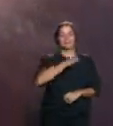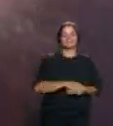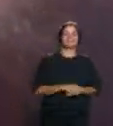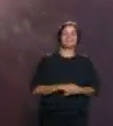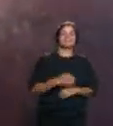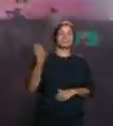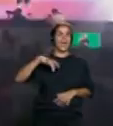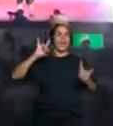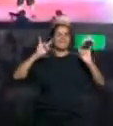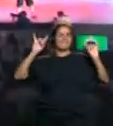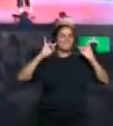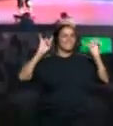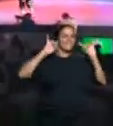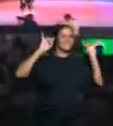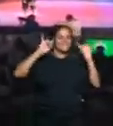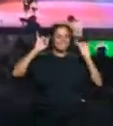suena ya.